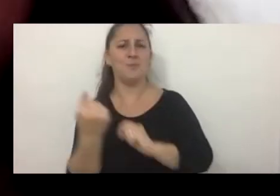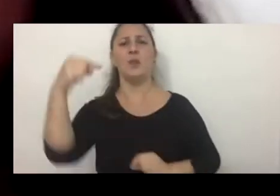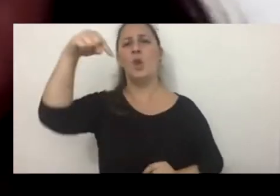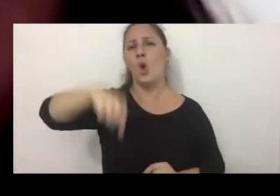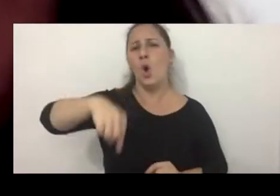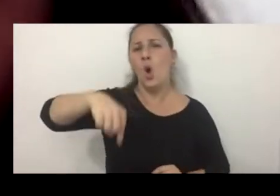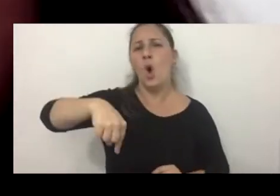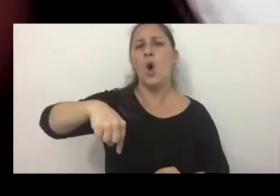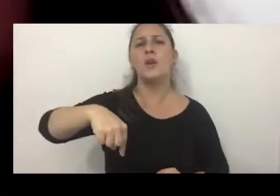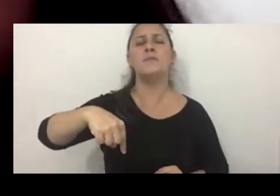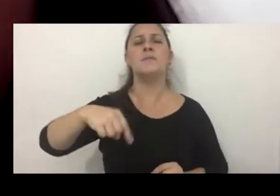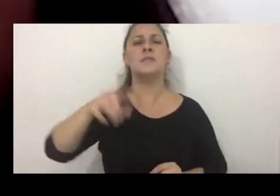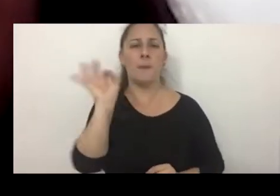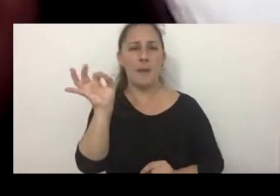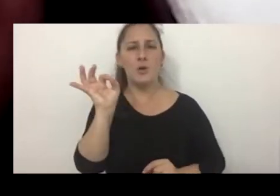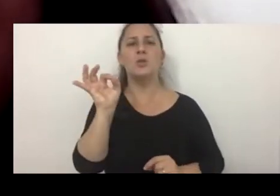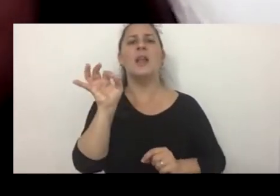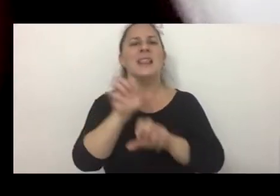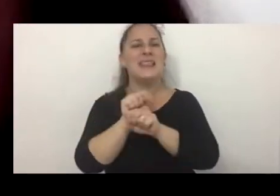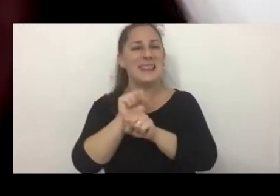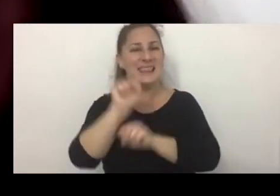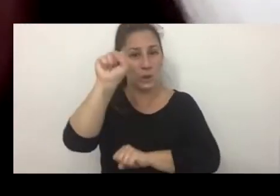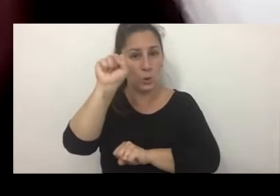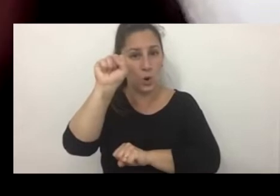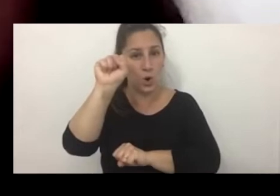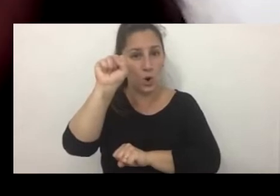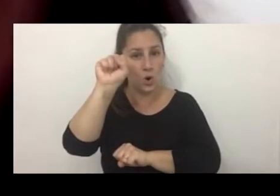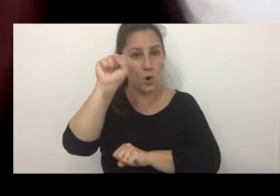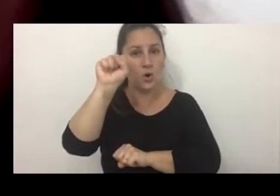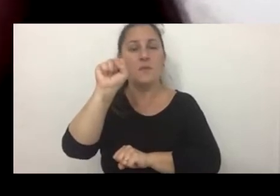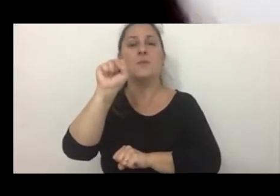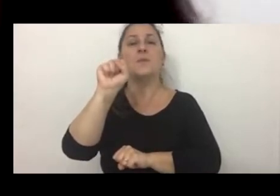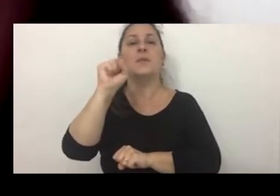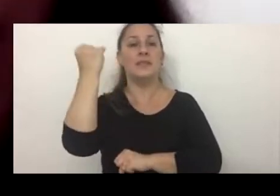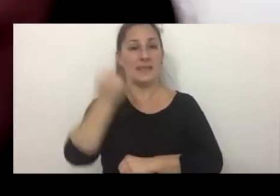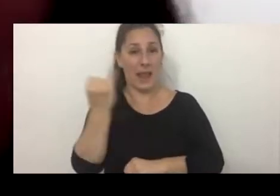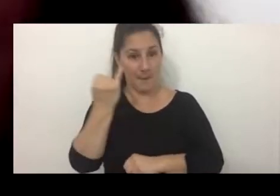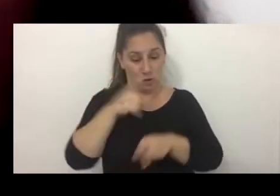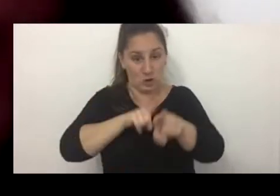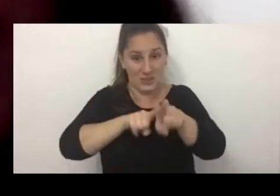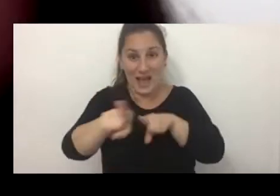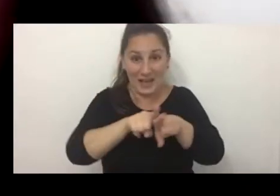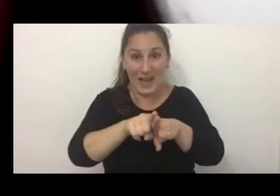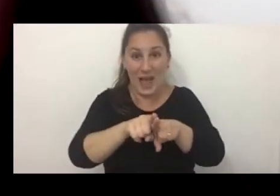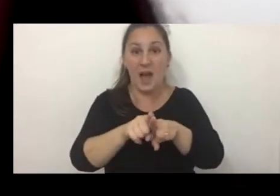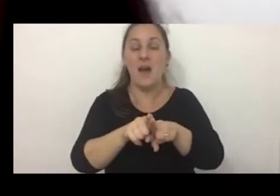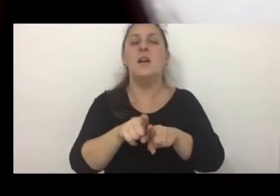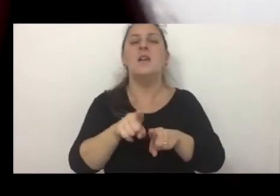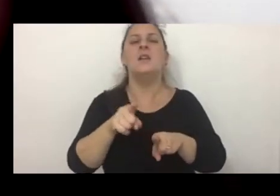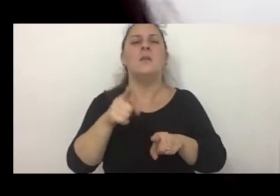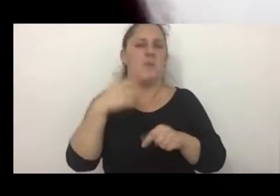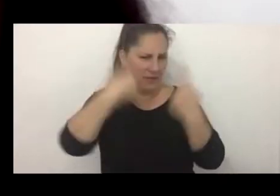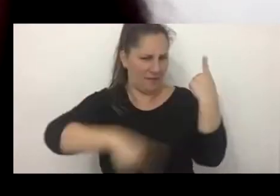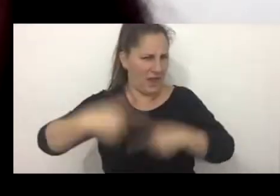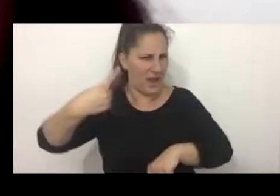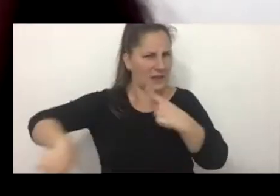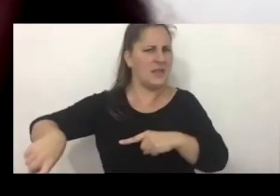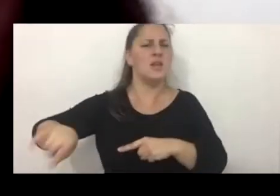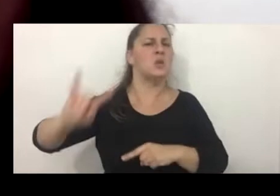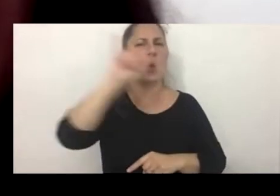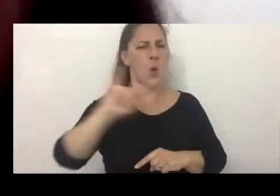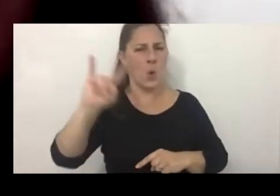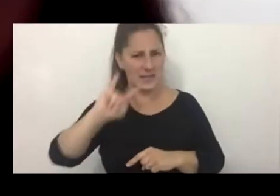enfermería, y que fue años más tarde, después del 1900, que lograron que se separaran. En nuestro país hubo